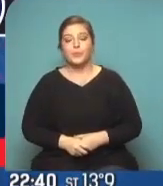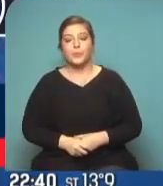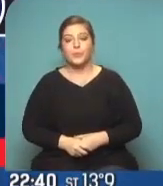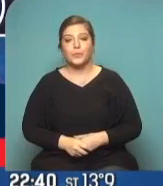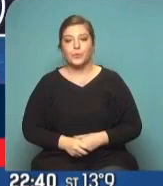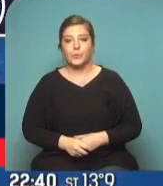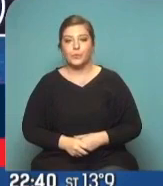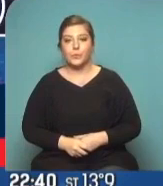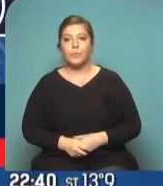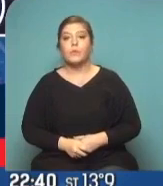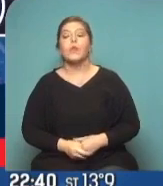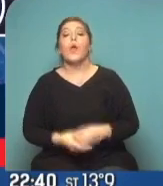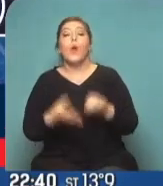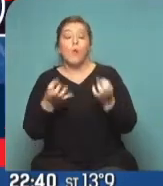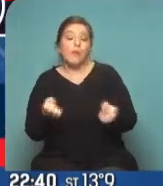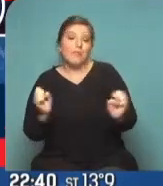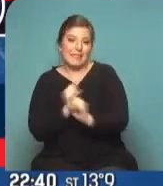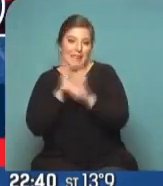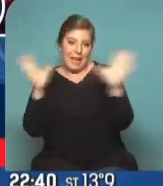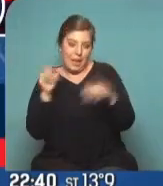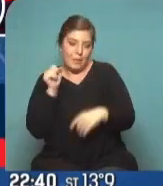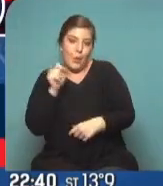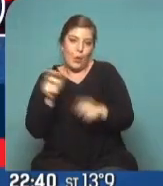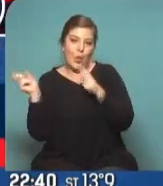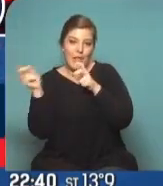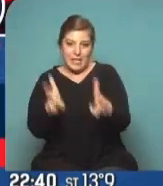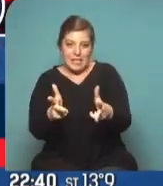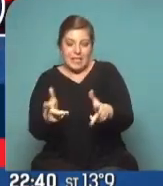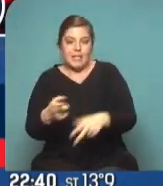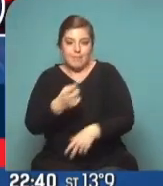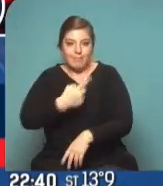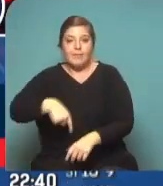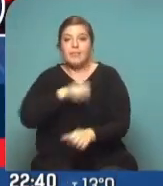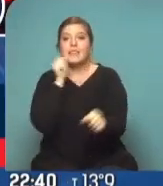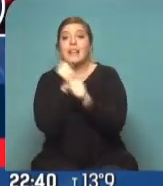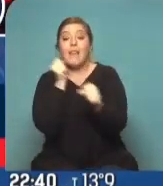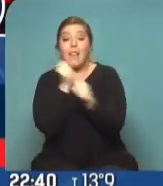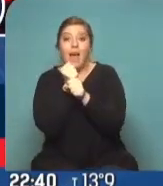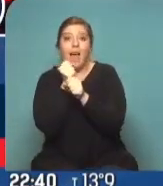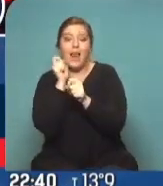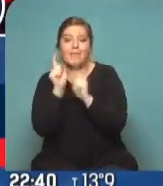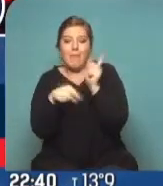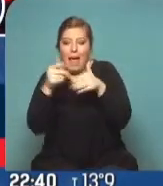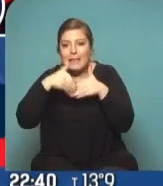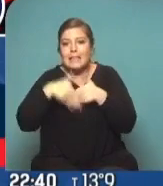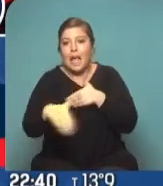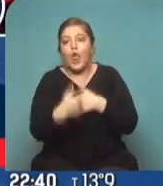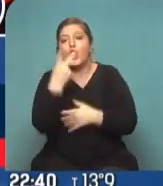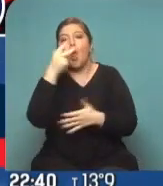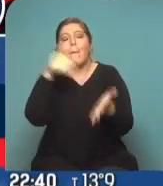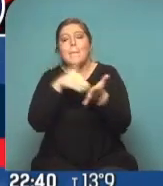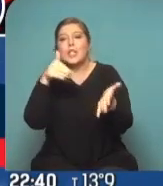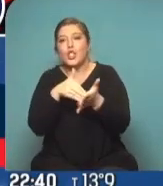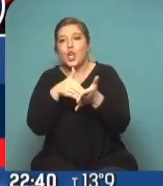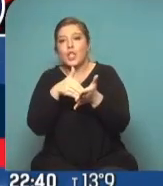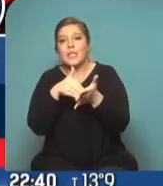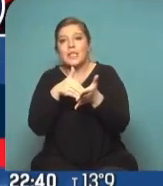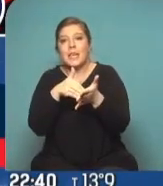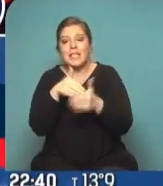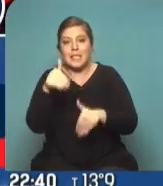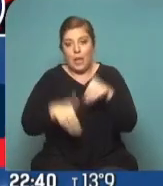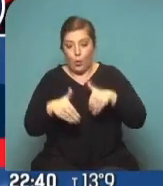claramente, lo que vos decís es lo que nos pone a trabajar a partir de mañana. 2 millones de votos que crecimos entre la